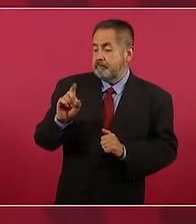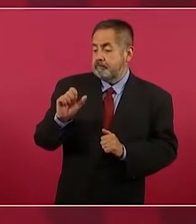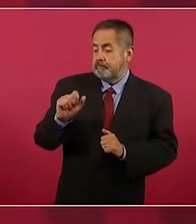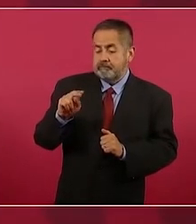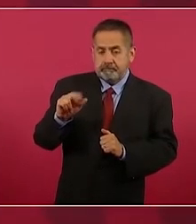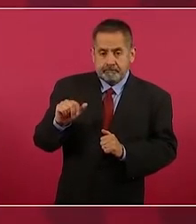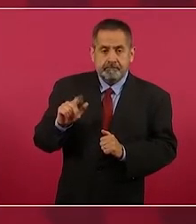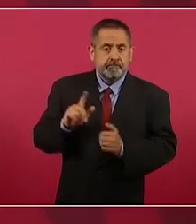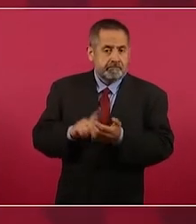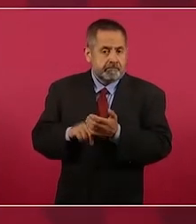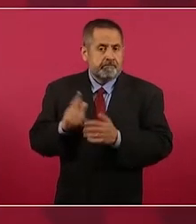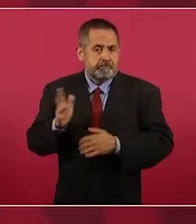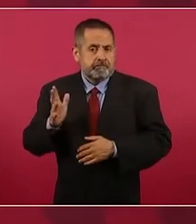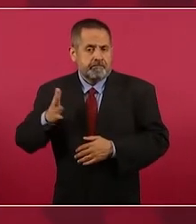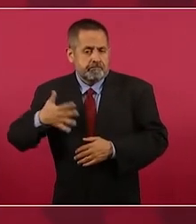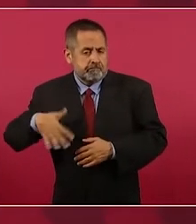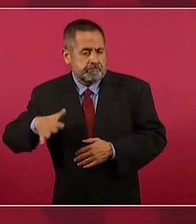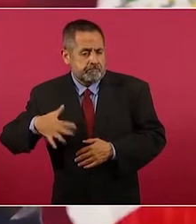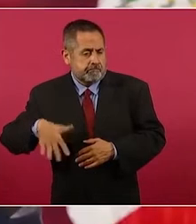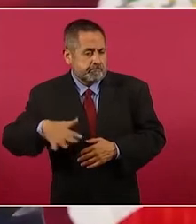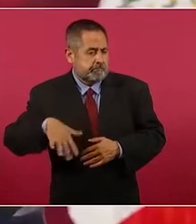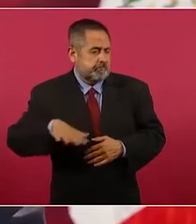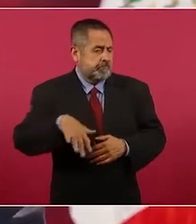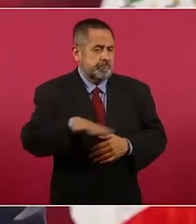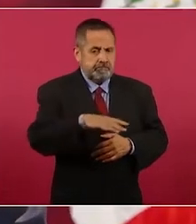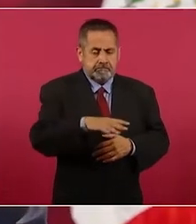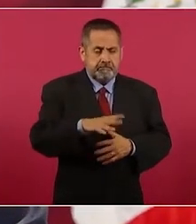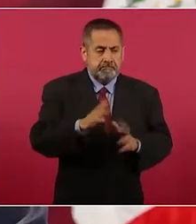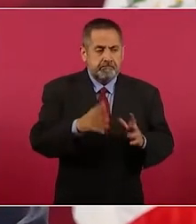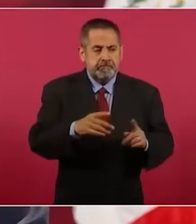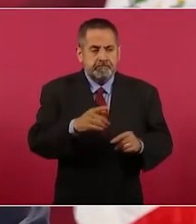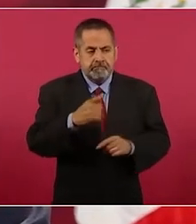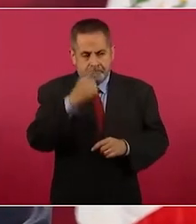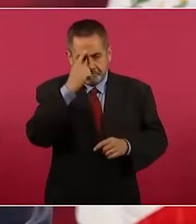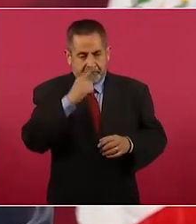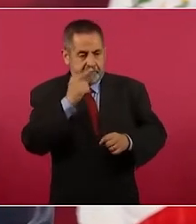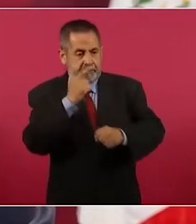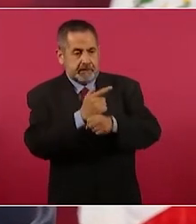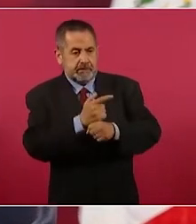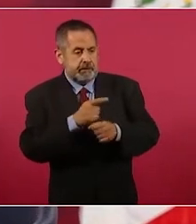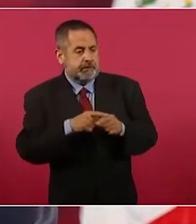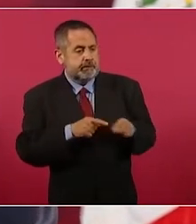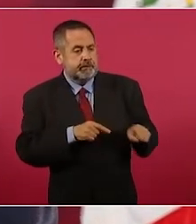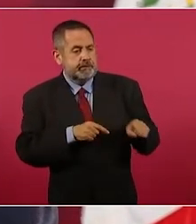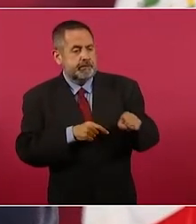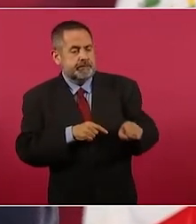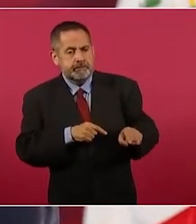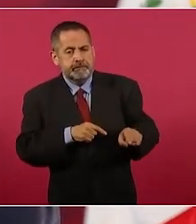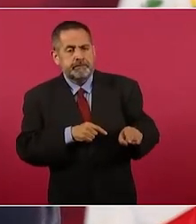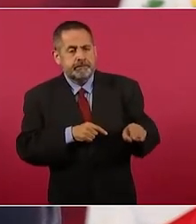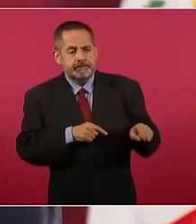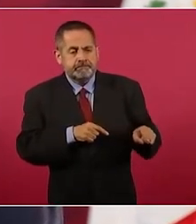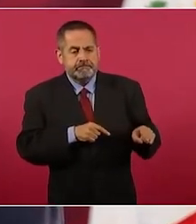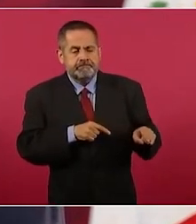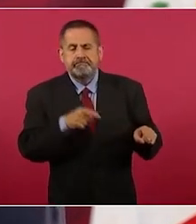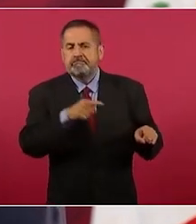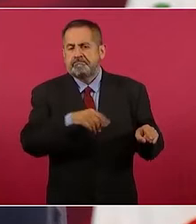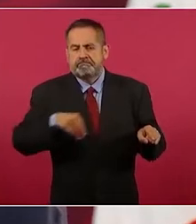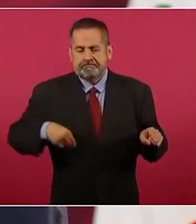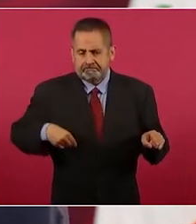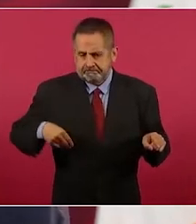Hay una búsqueda, ya se tiene identificado al responsable,